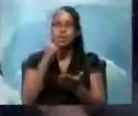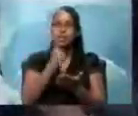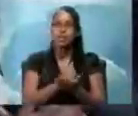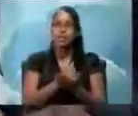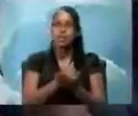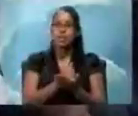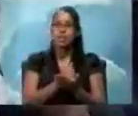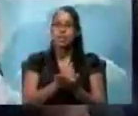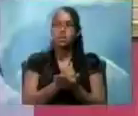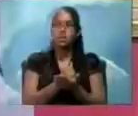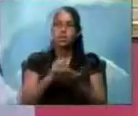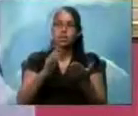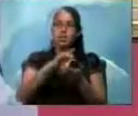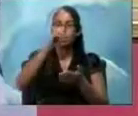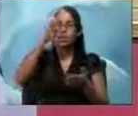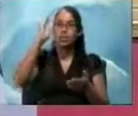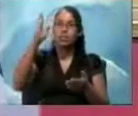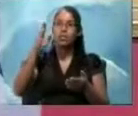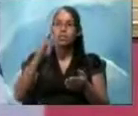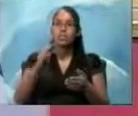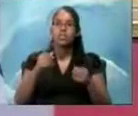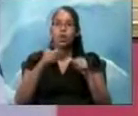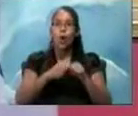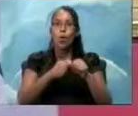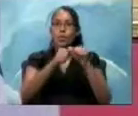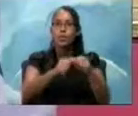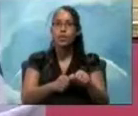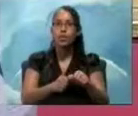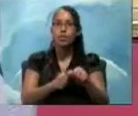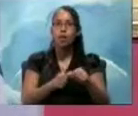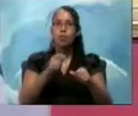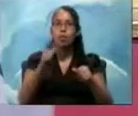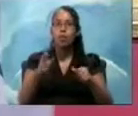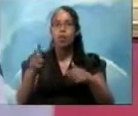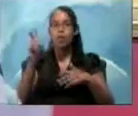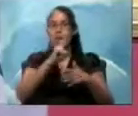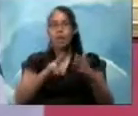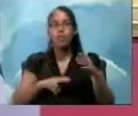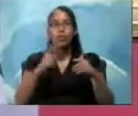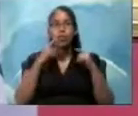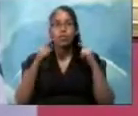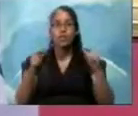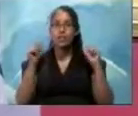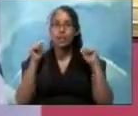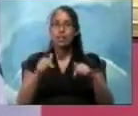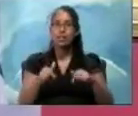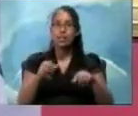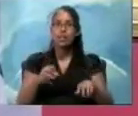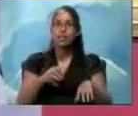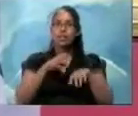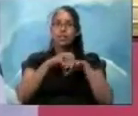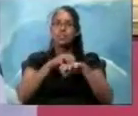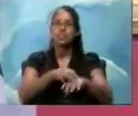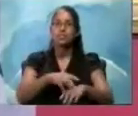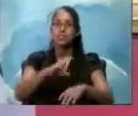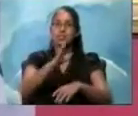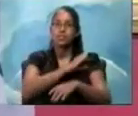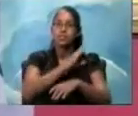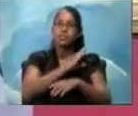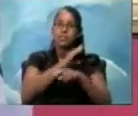Adelante, hermano Clemente. Gloria a Dios. Continuamos leyendo y dice aquí: y llevándole